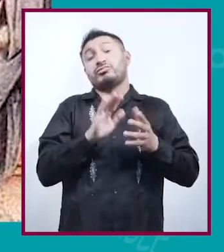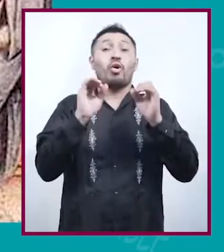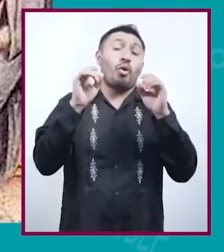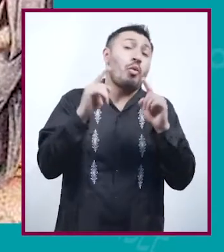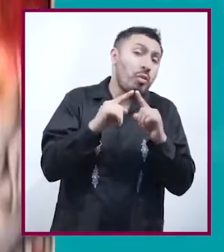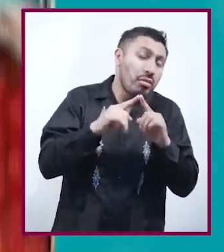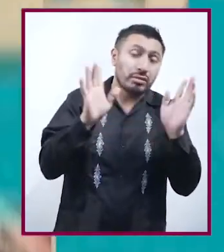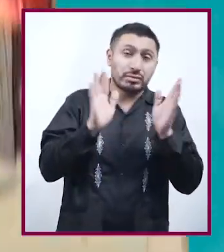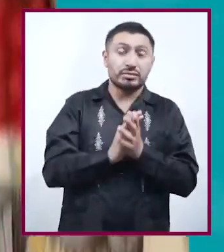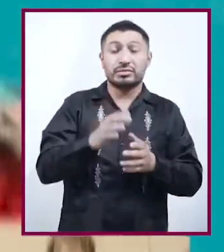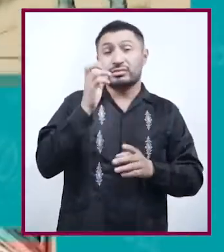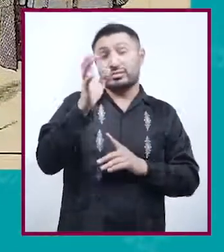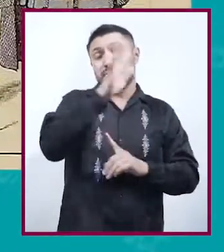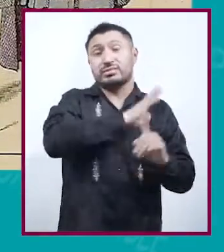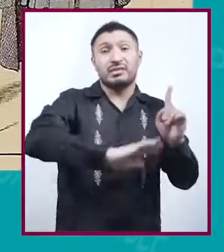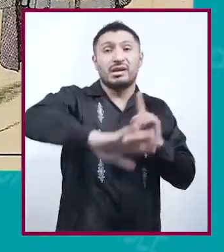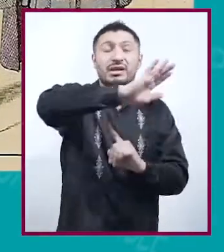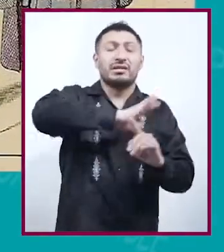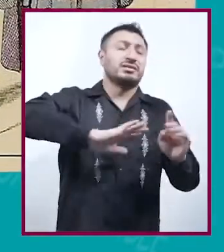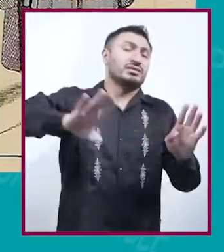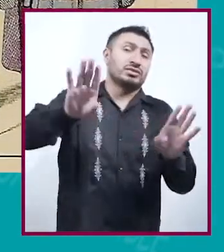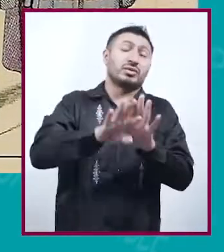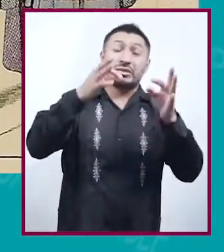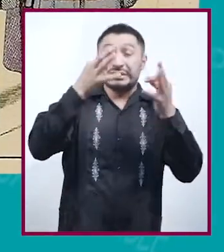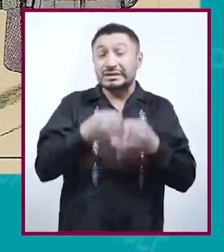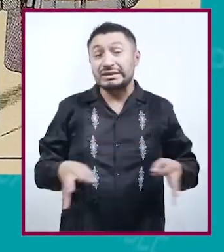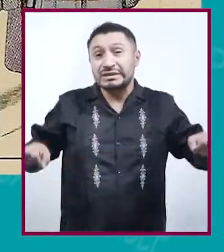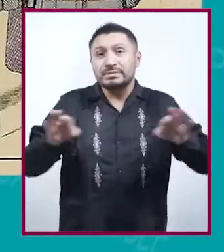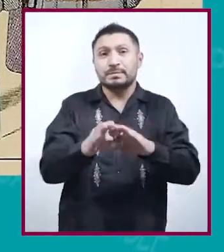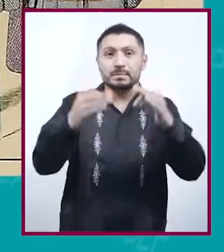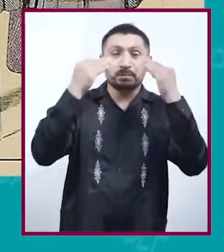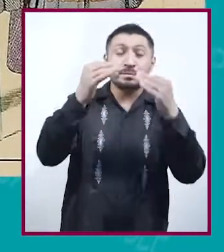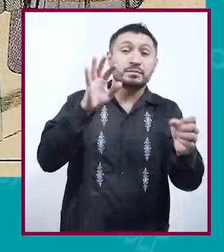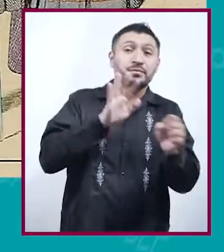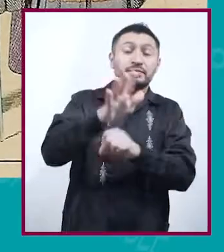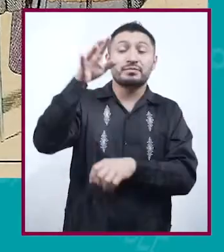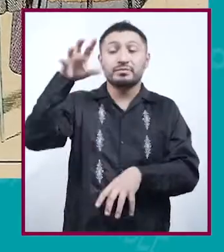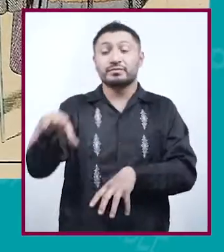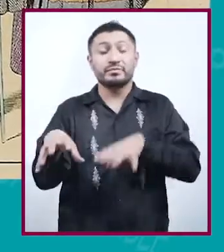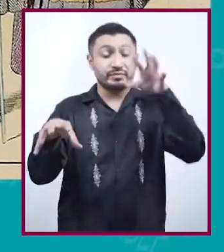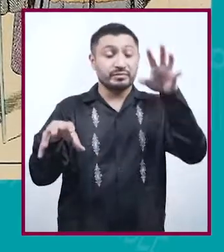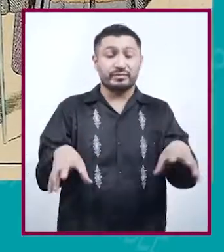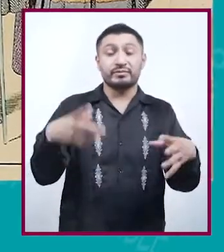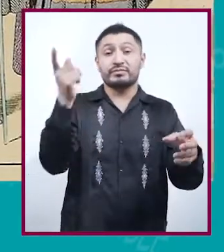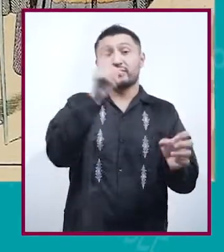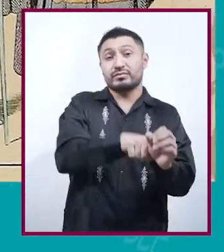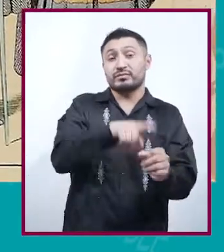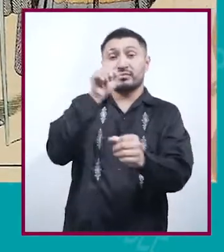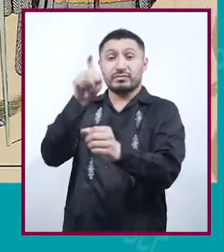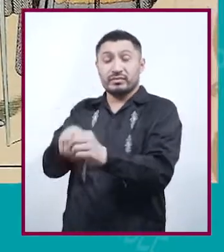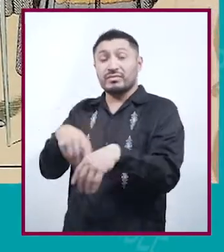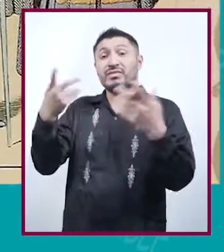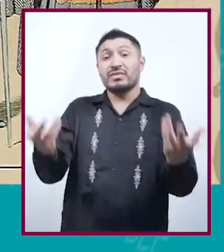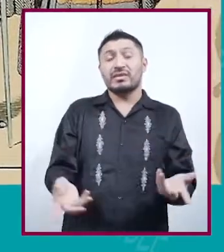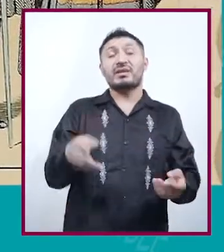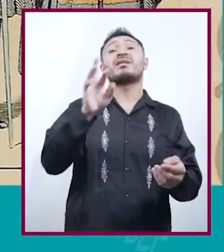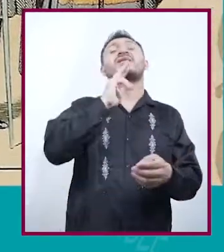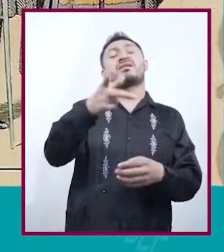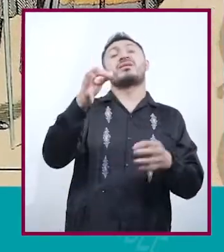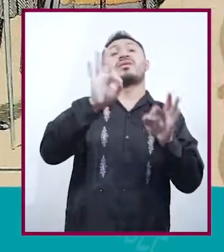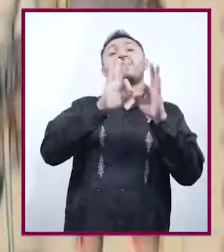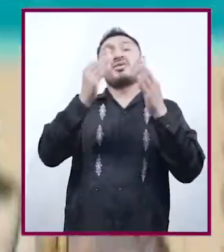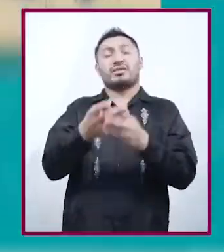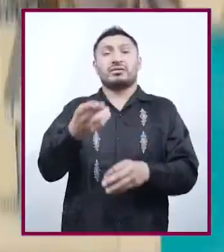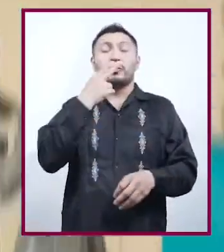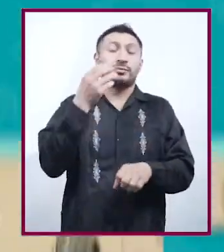o monasterios. En aquel contexto resultaba indispensable demostrar a cuál de los dos bloques se pertenecía.